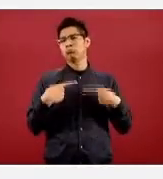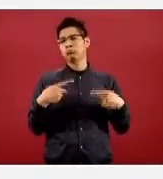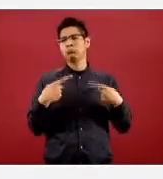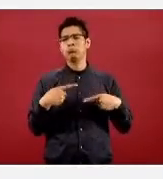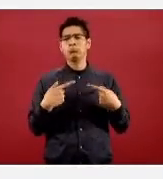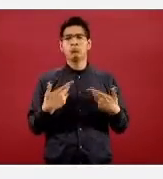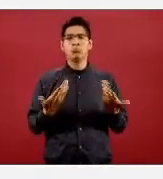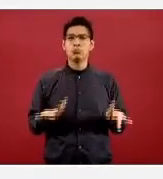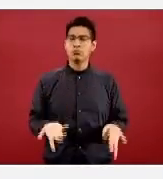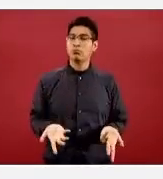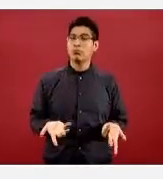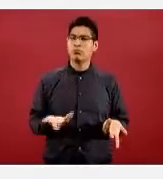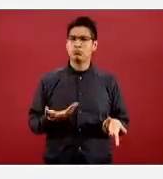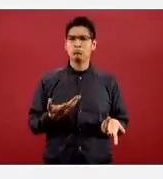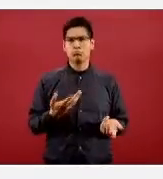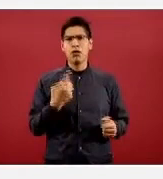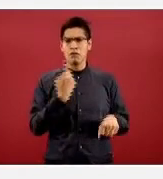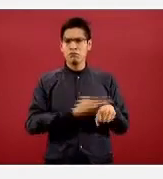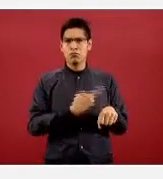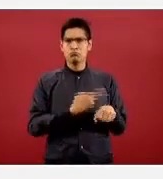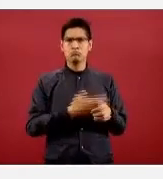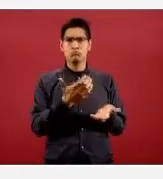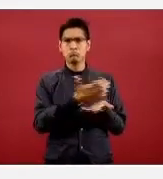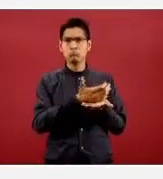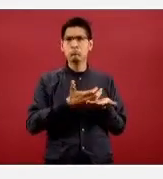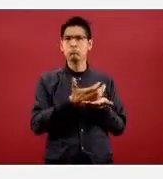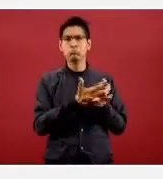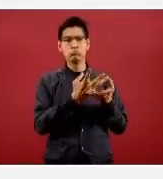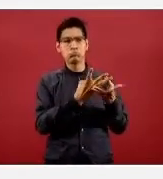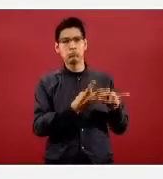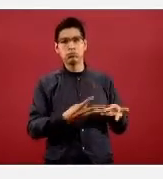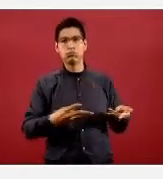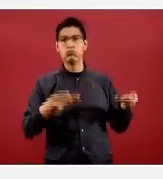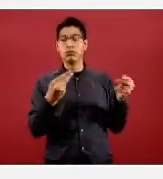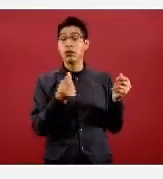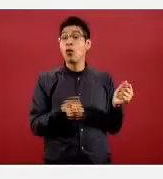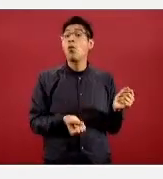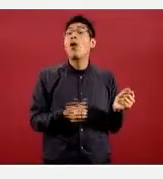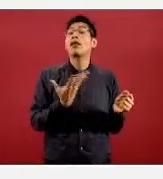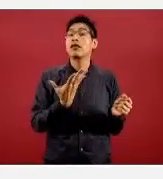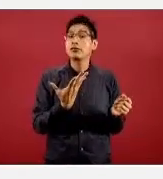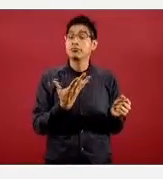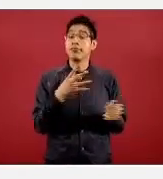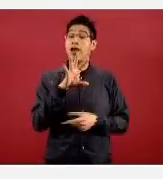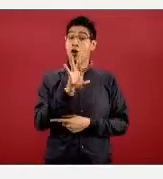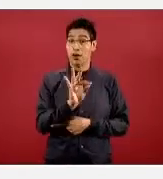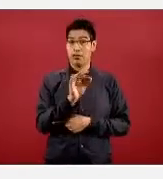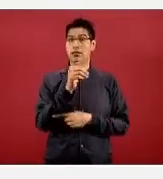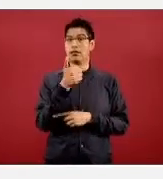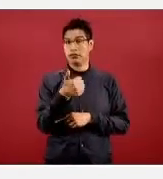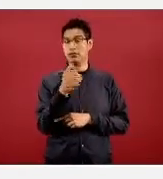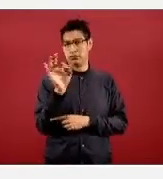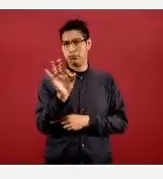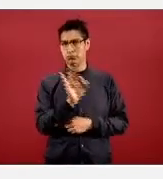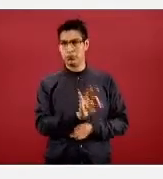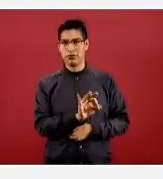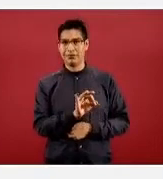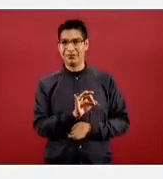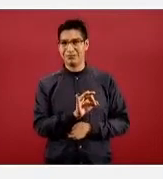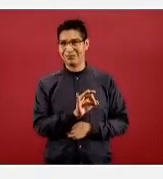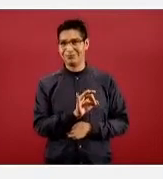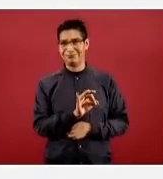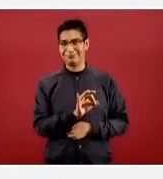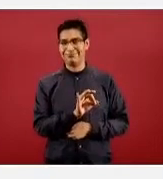que ya se han recuperado. Y en este caso son 46%, estamos prácticamente cerca de la